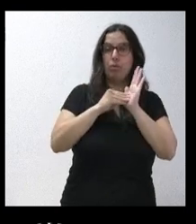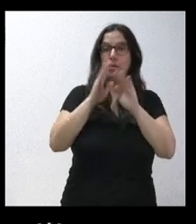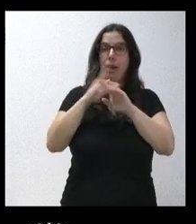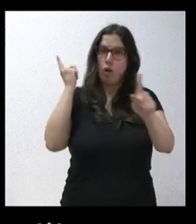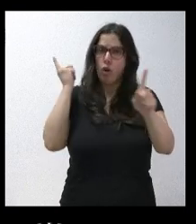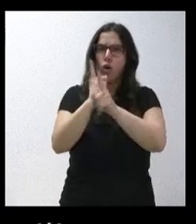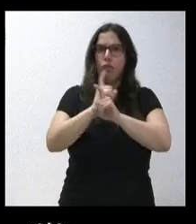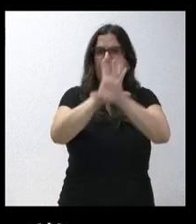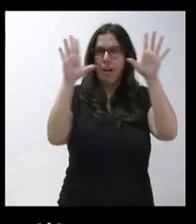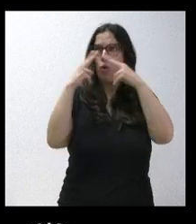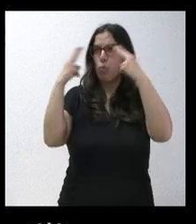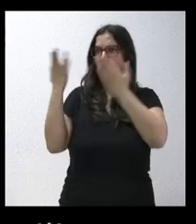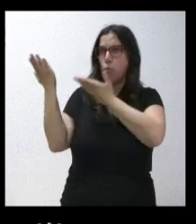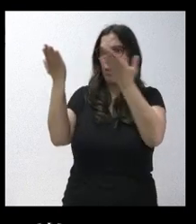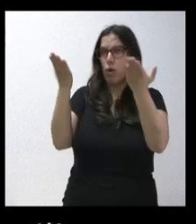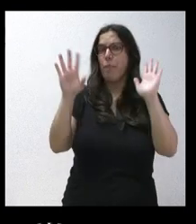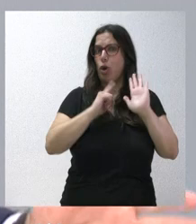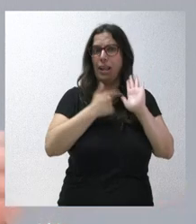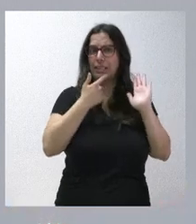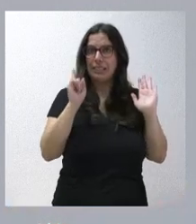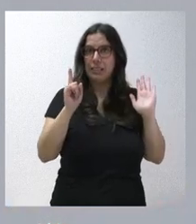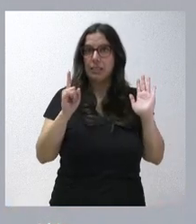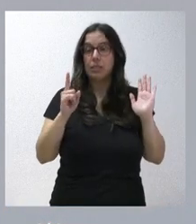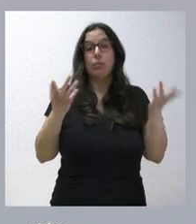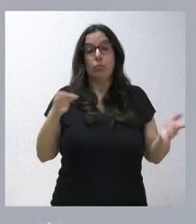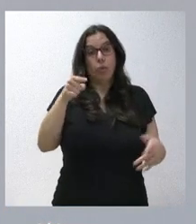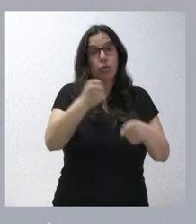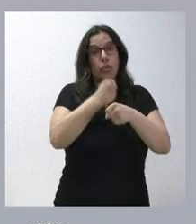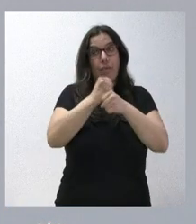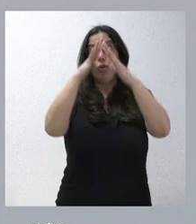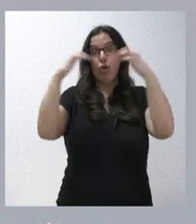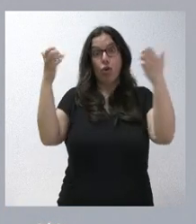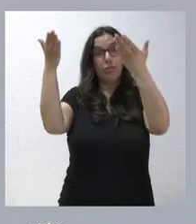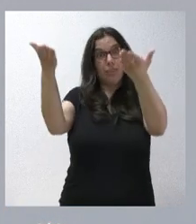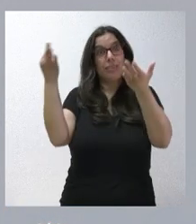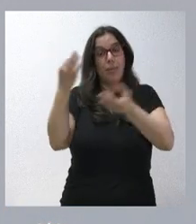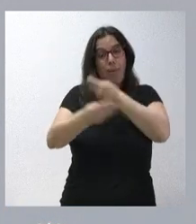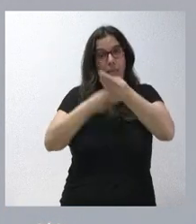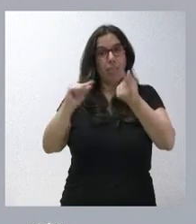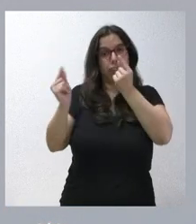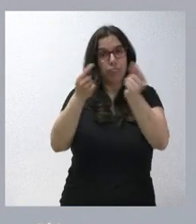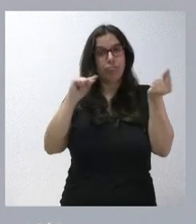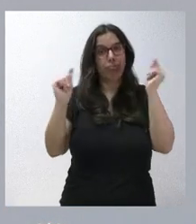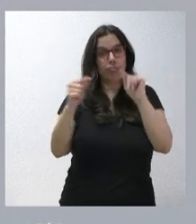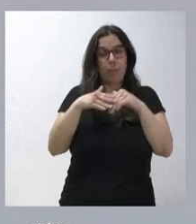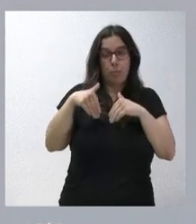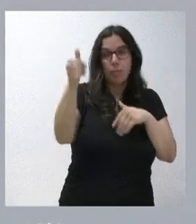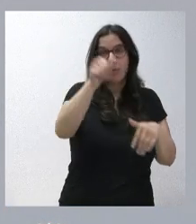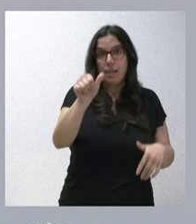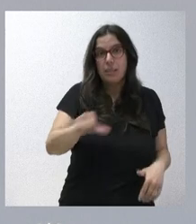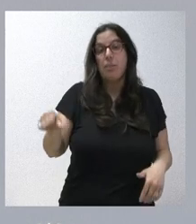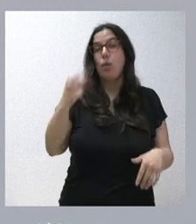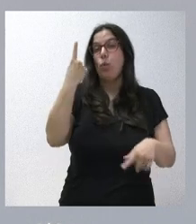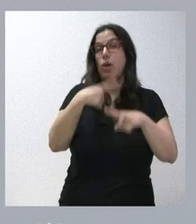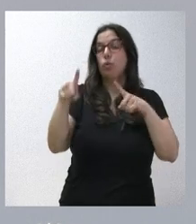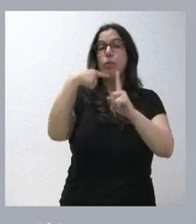ustedes públicamente y que no recoge la ley Pues ese es el trabajo que tiene que hacer el parlamento para eso están las próximas semanas hay una cosa